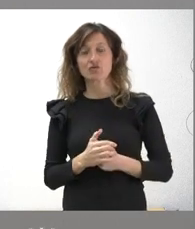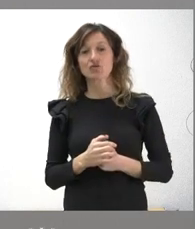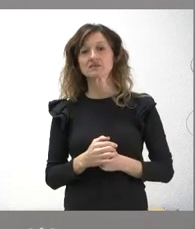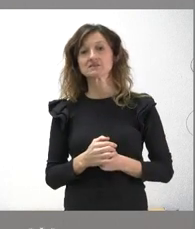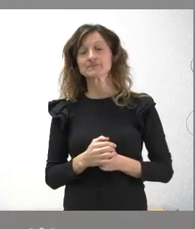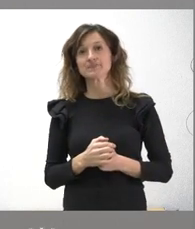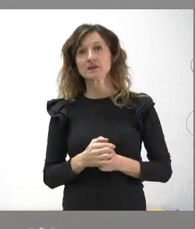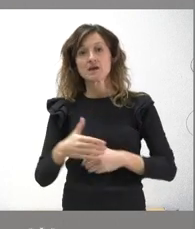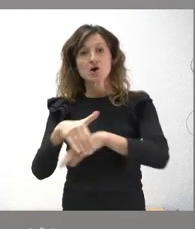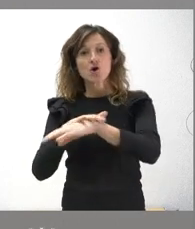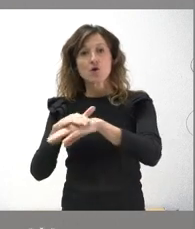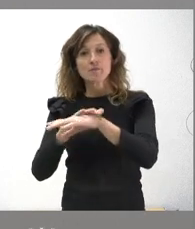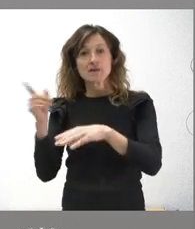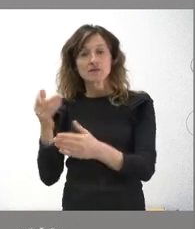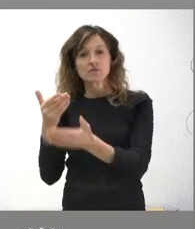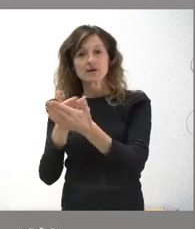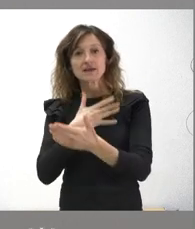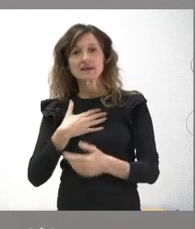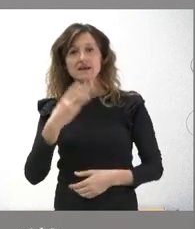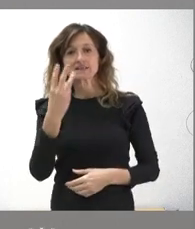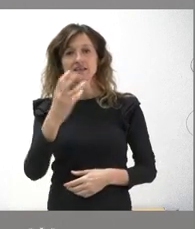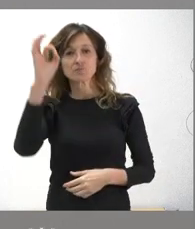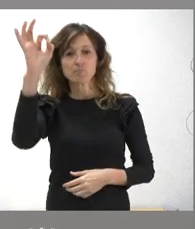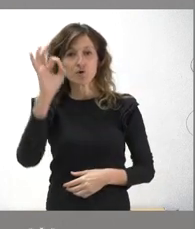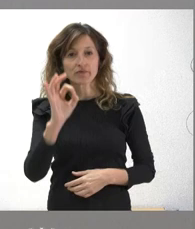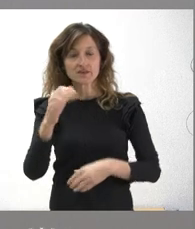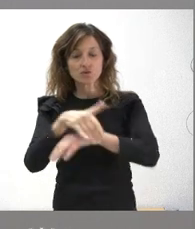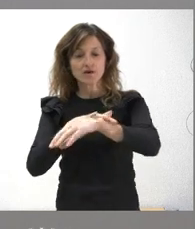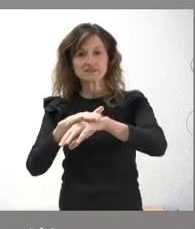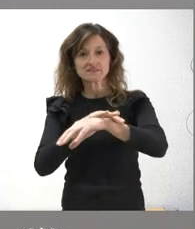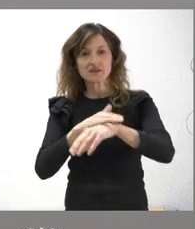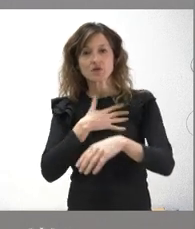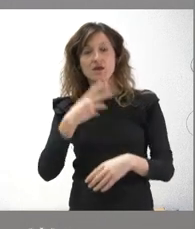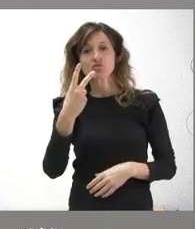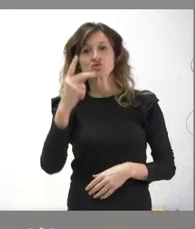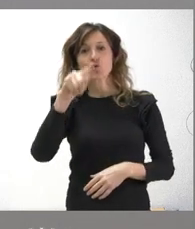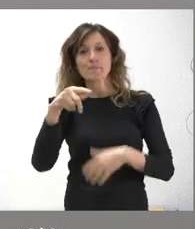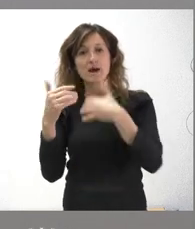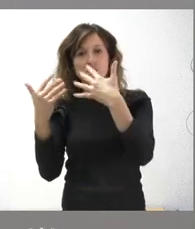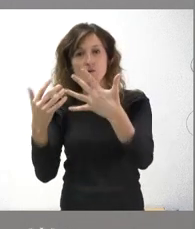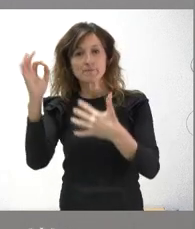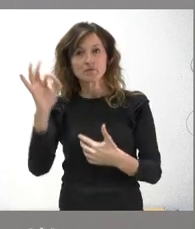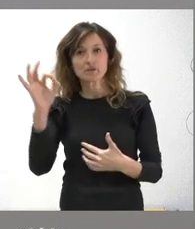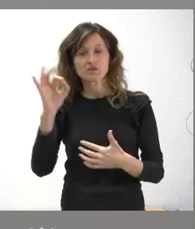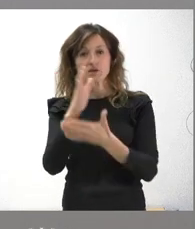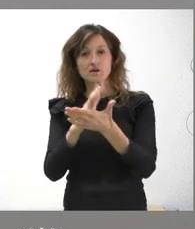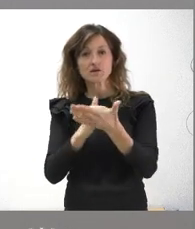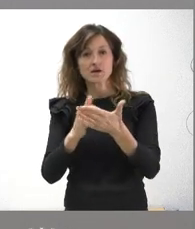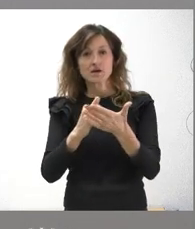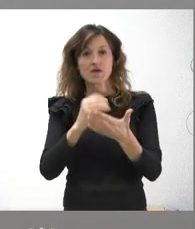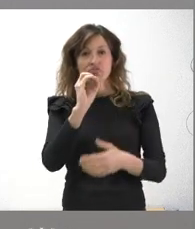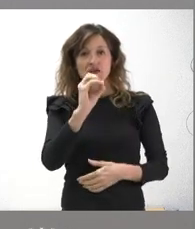planteó el gobierno Es que de ese 3% el estado se quedaría el 2,9 y las comunidades autónomas el